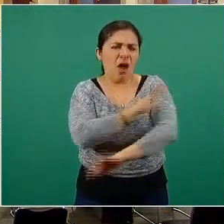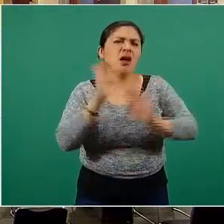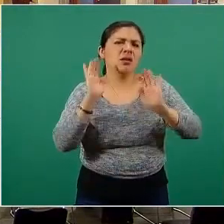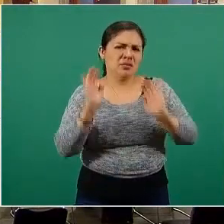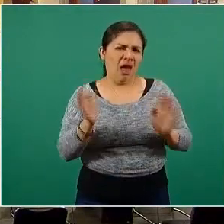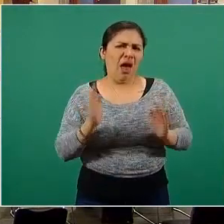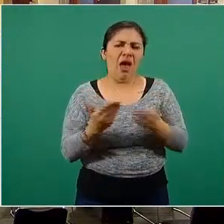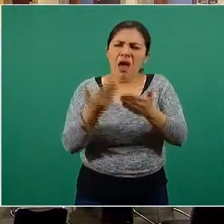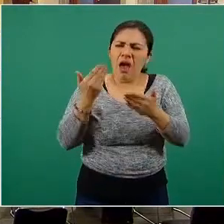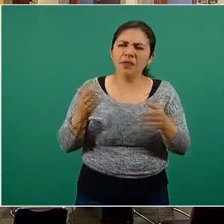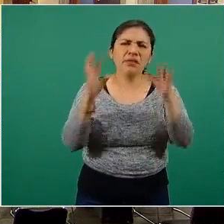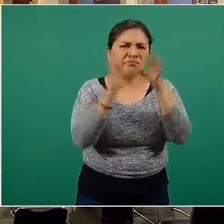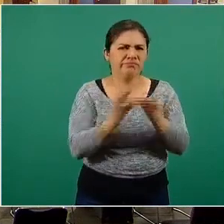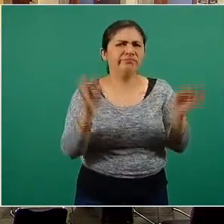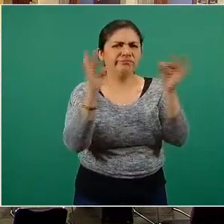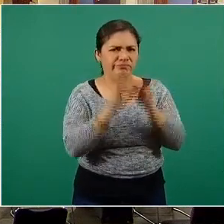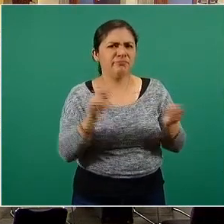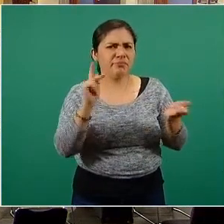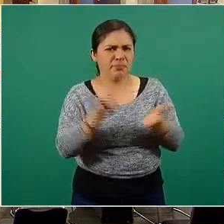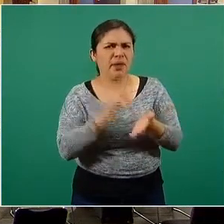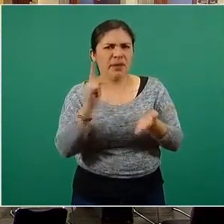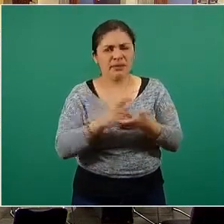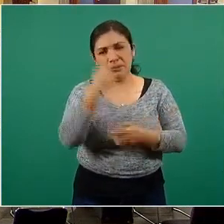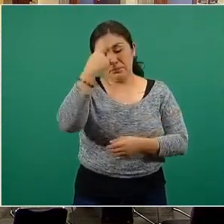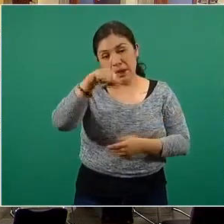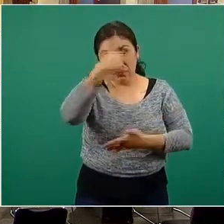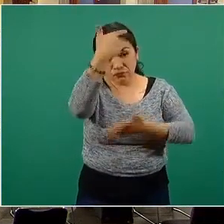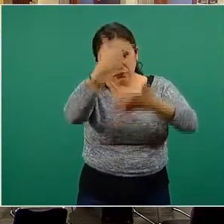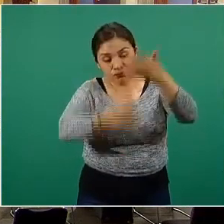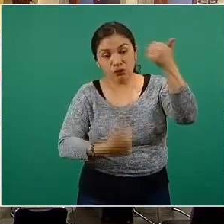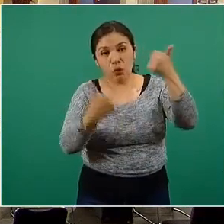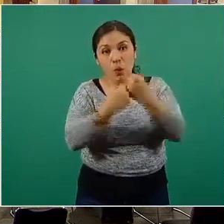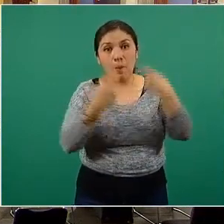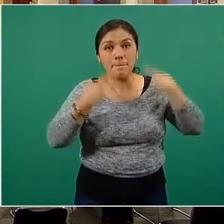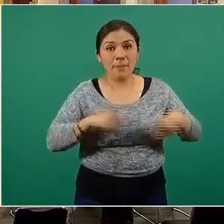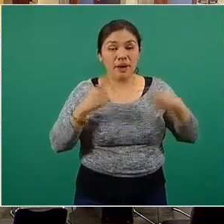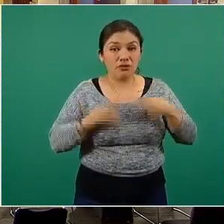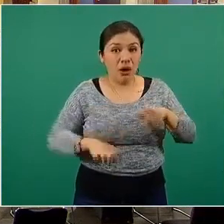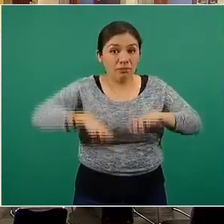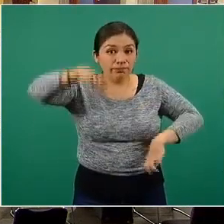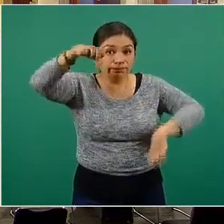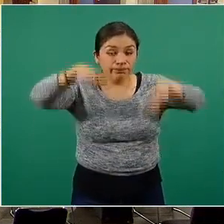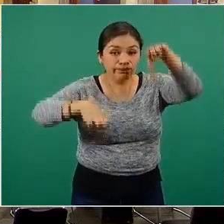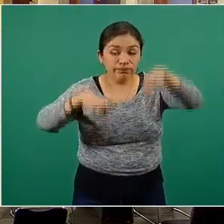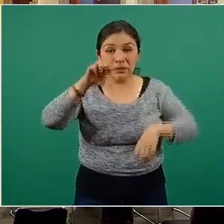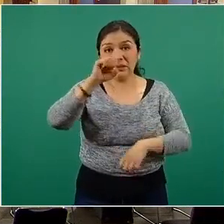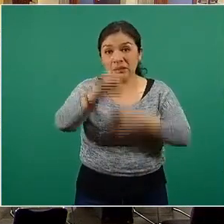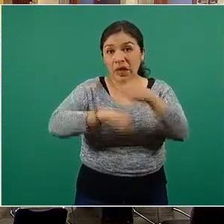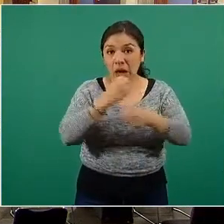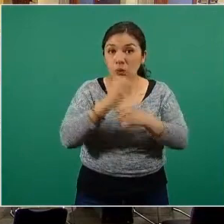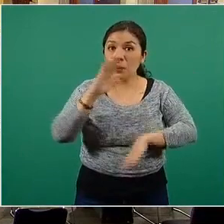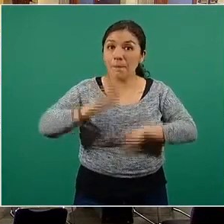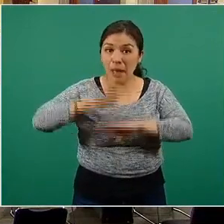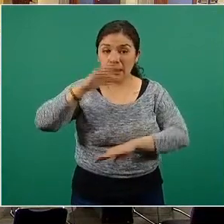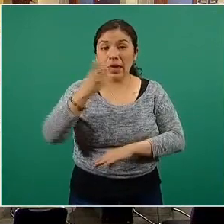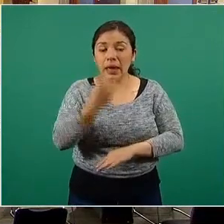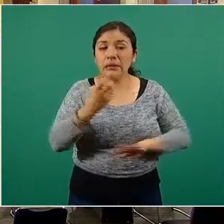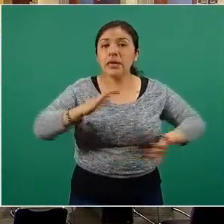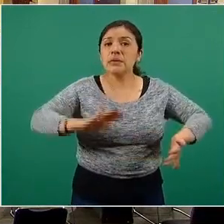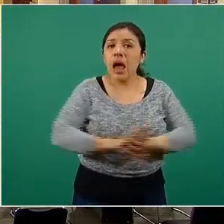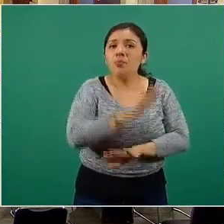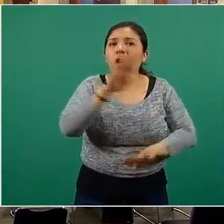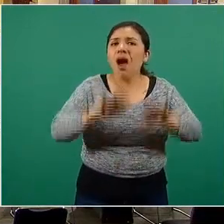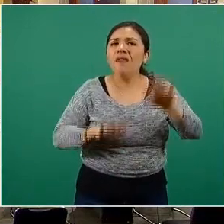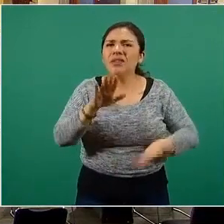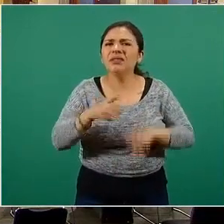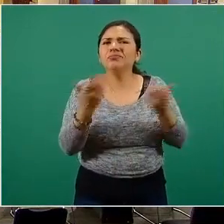sido comentado también el censo que tenemos de adultos mayores y estos, digamos, estos cambios o esta variabilidad en los